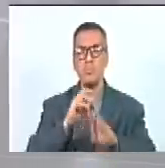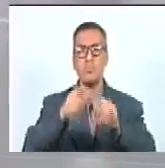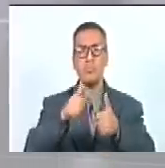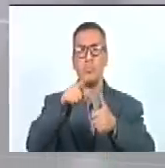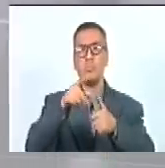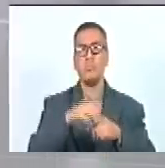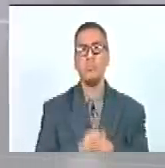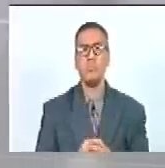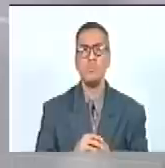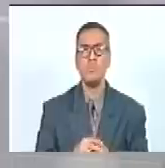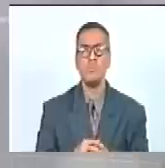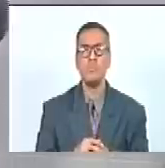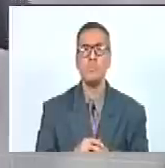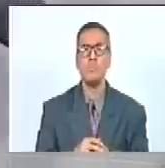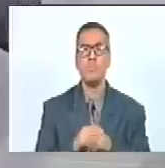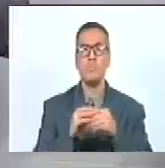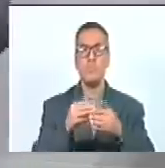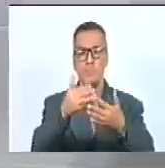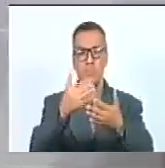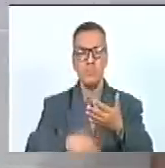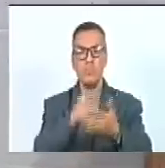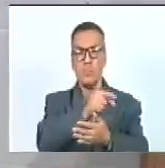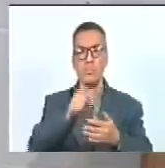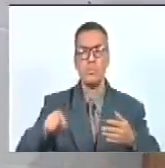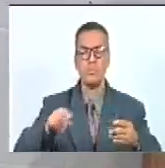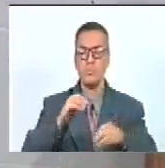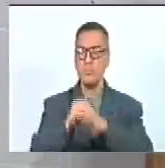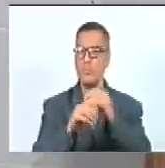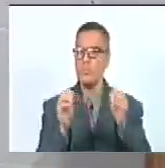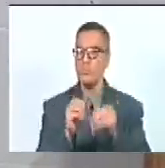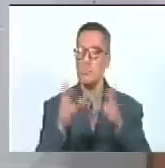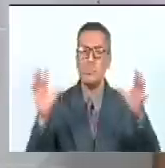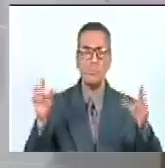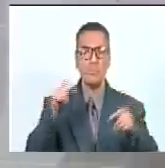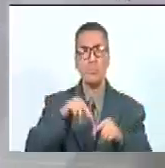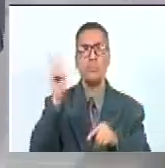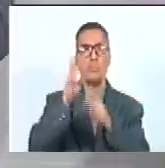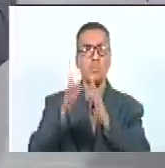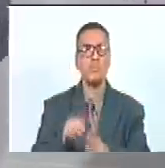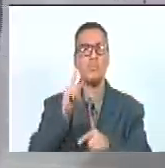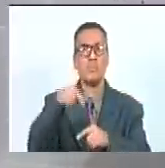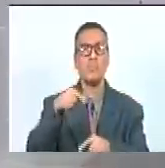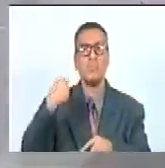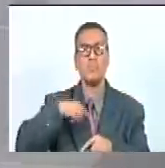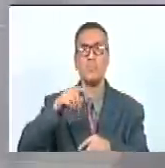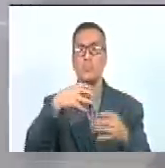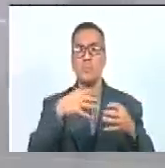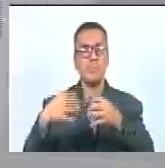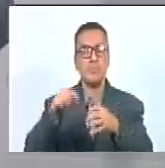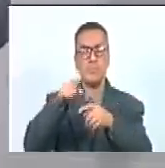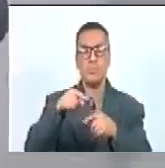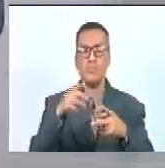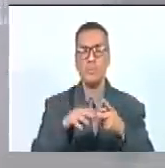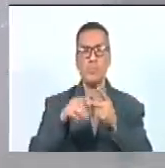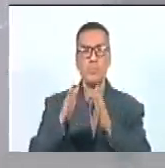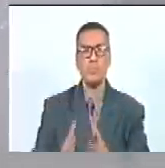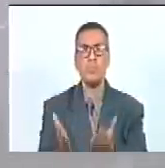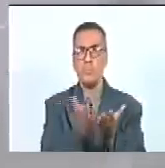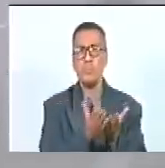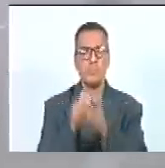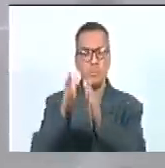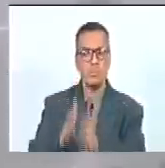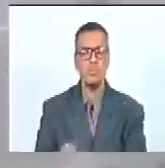inauguraran los expedientes de personas desaparecidas. Sí, en Venezuela desaparecían luchadores, desaparecían